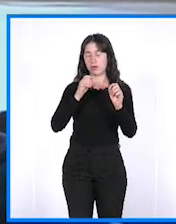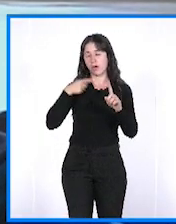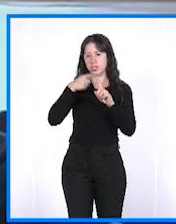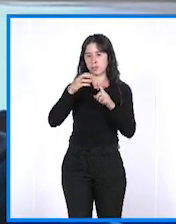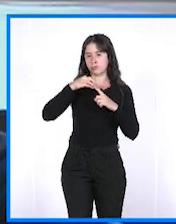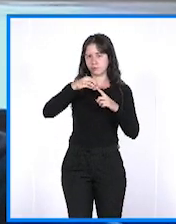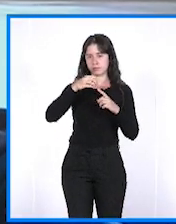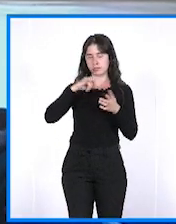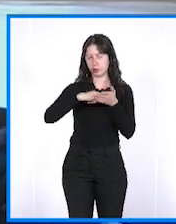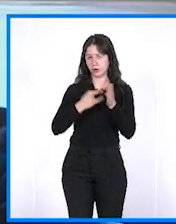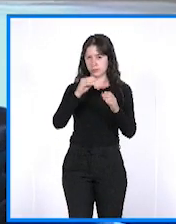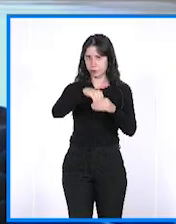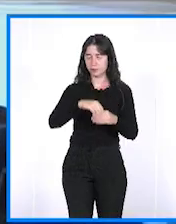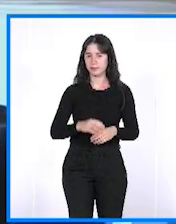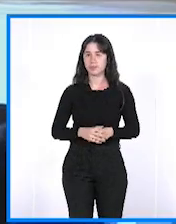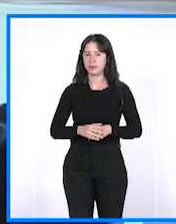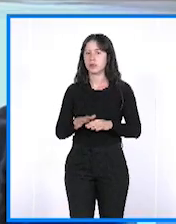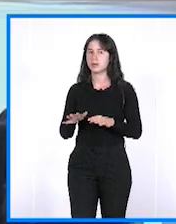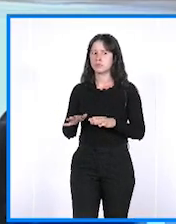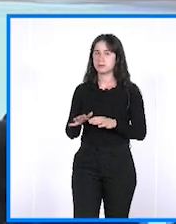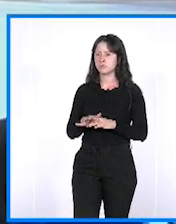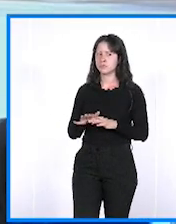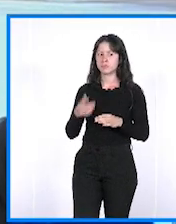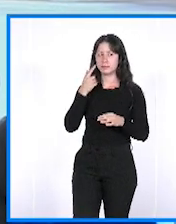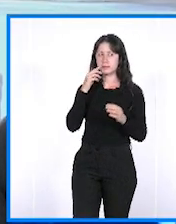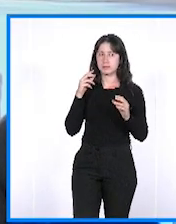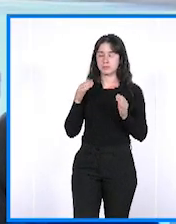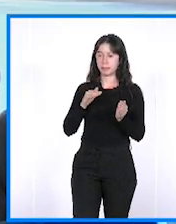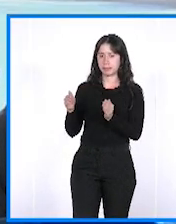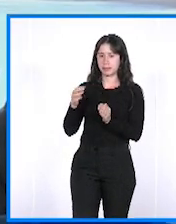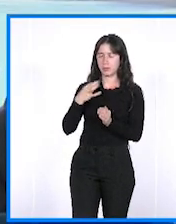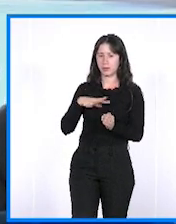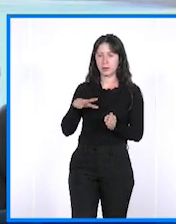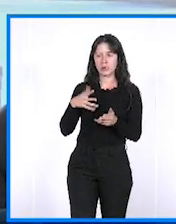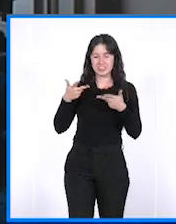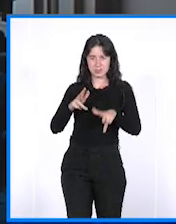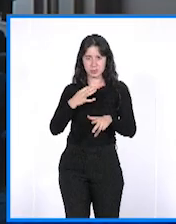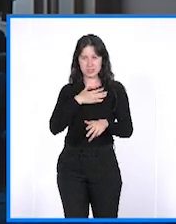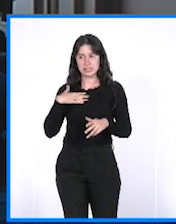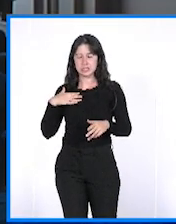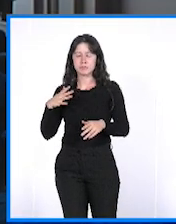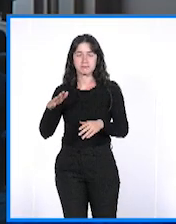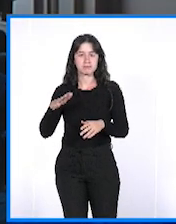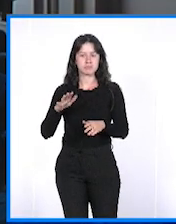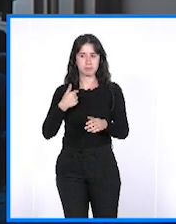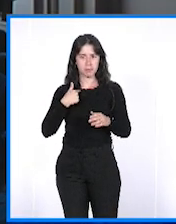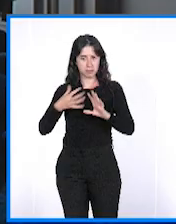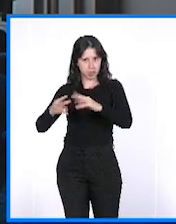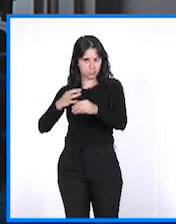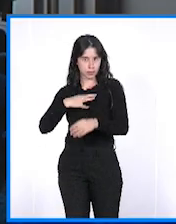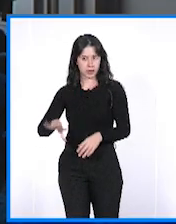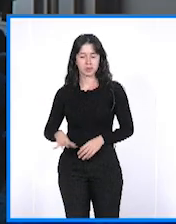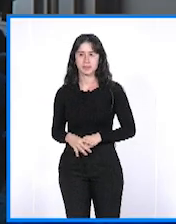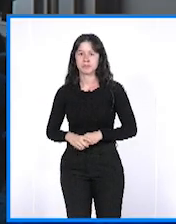centar no dicen que te vengas un poquito más para vale Perdón vale me siento mejor vale Yo me adapto